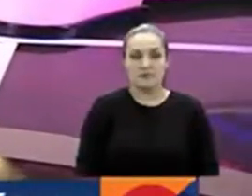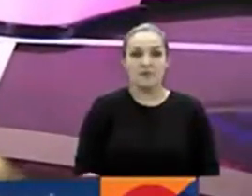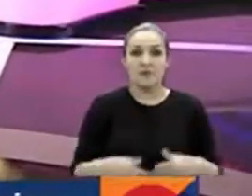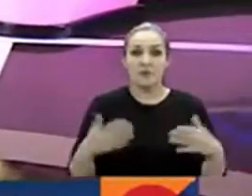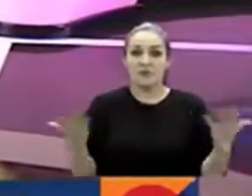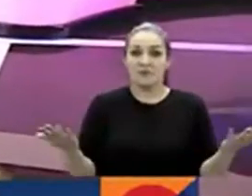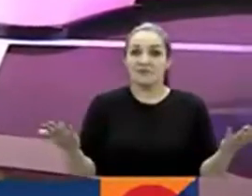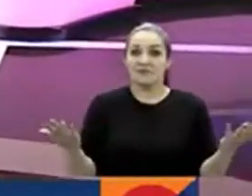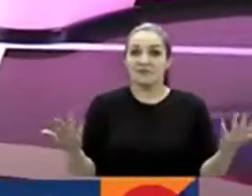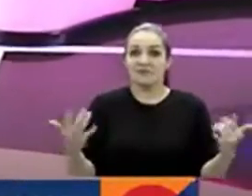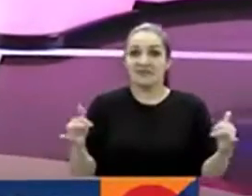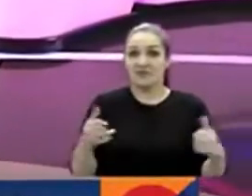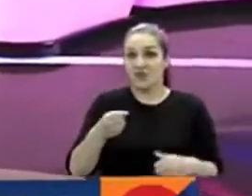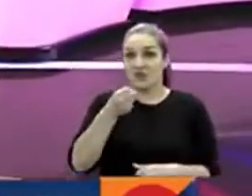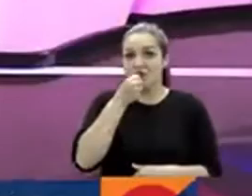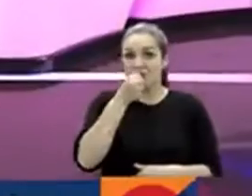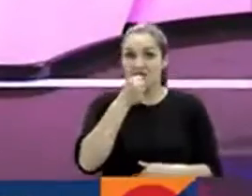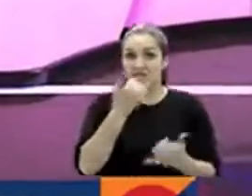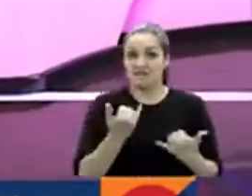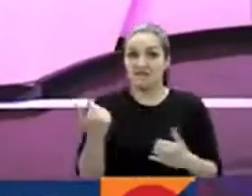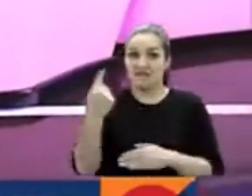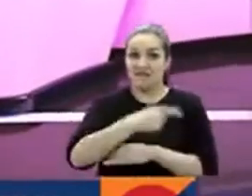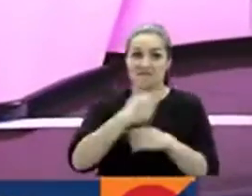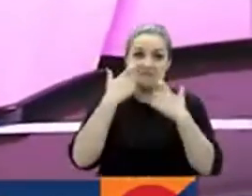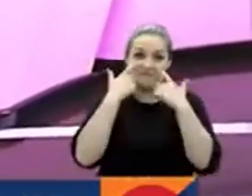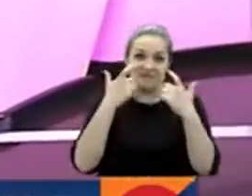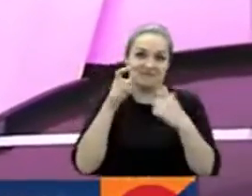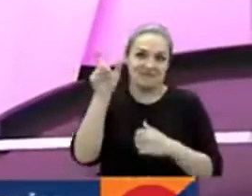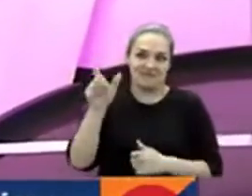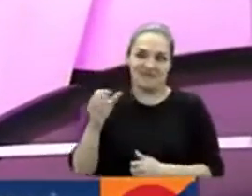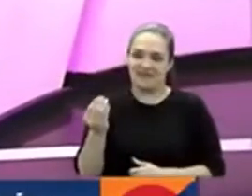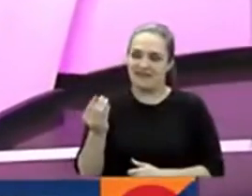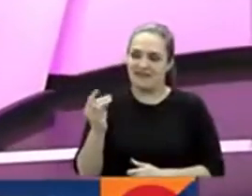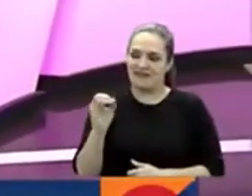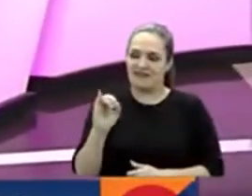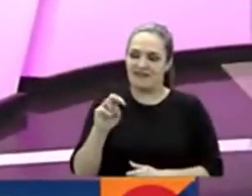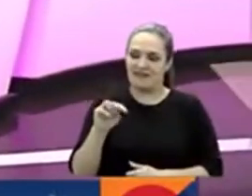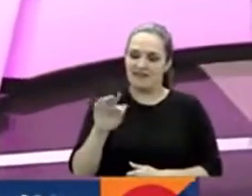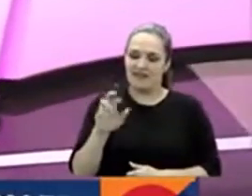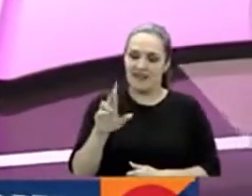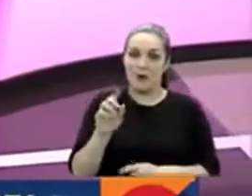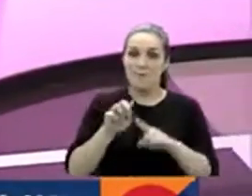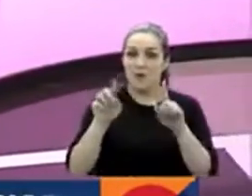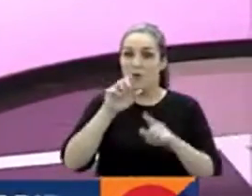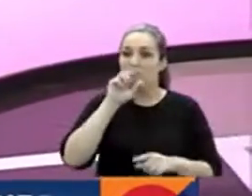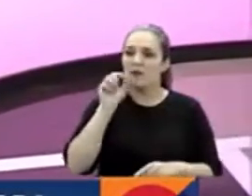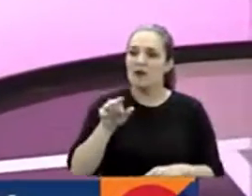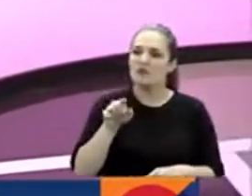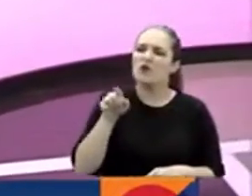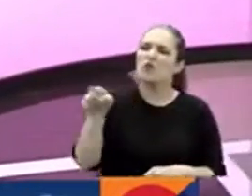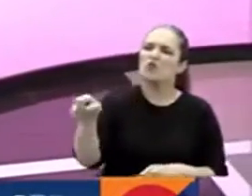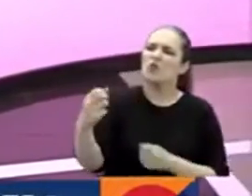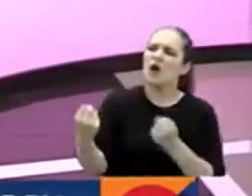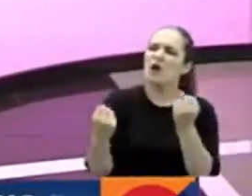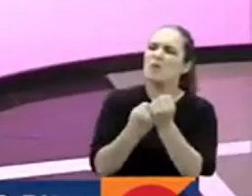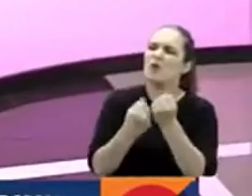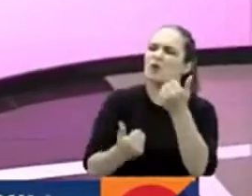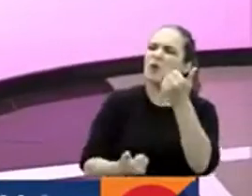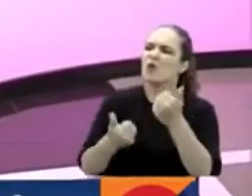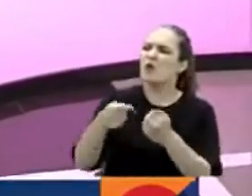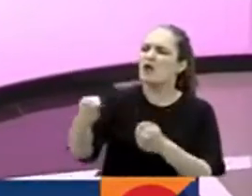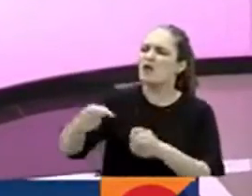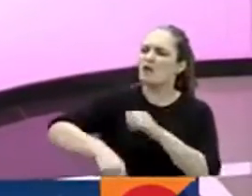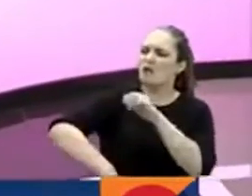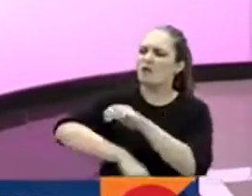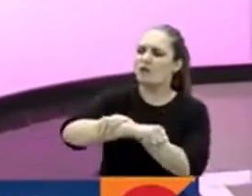Bueno, sin duda la noticia deportiva tiene que ver con Juan Fernando Quintero, pero la primera pregunta para Damaris es: ¿de qué equipo es hincha? Ay, de la Alianza Petrolera